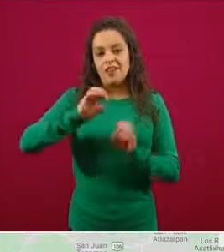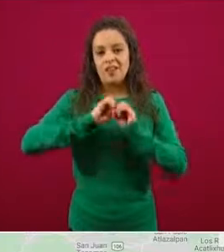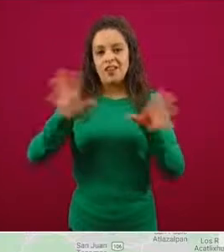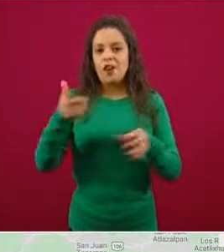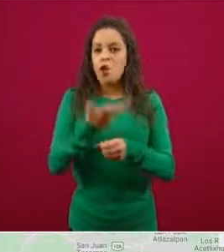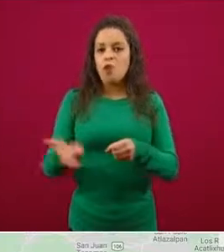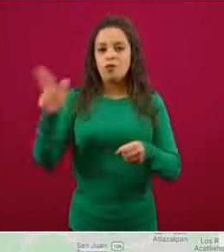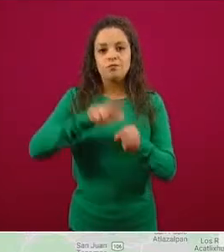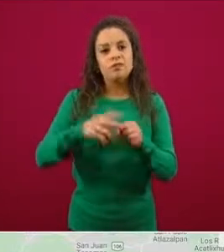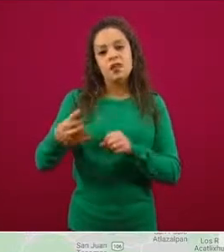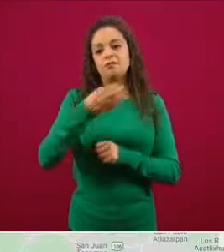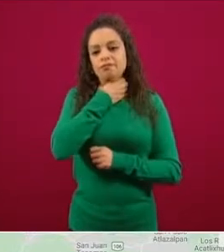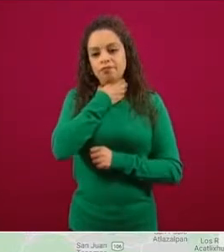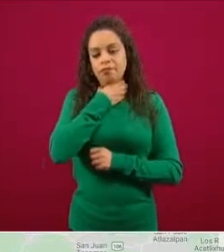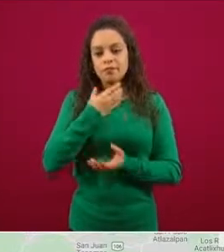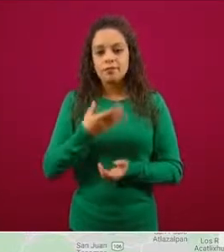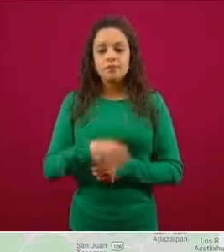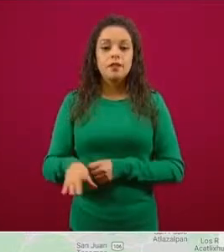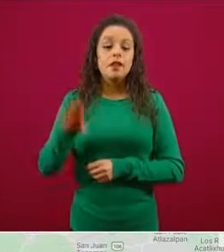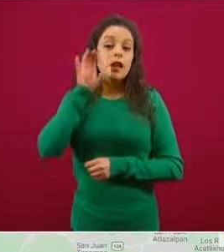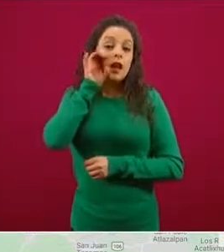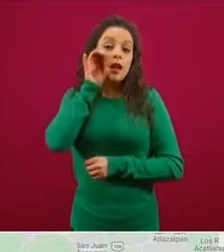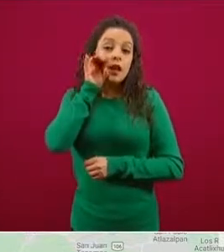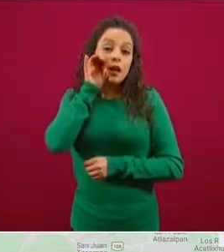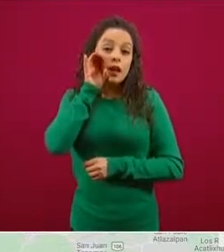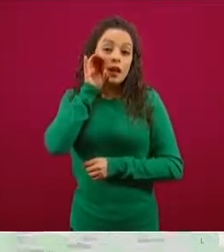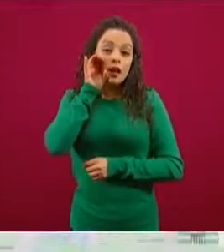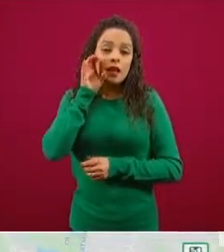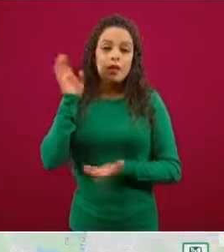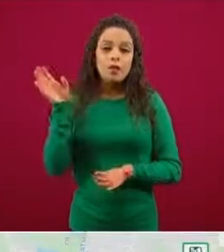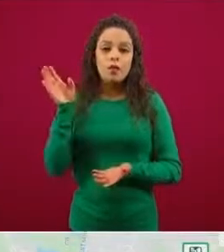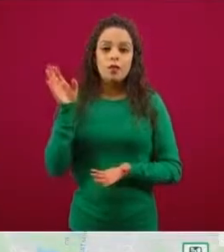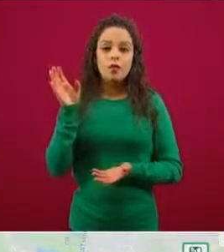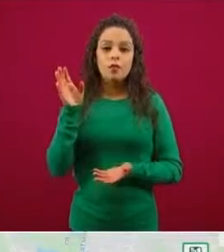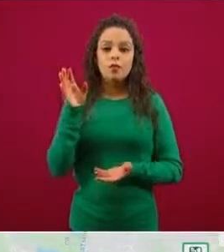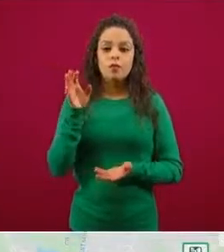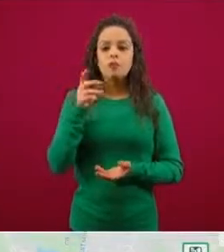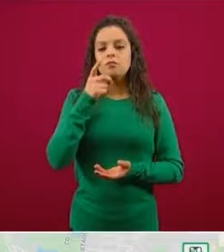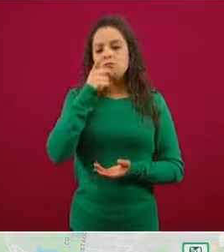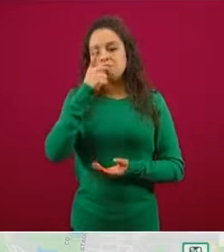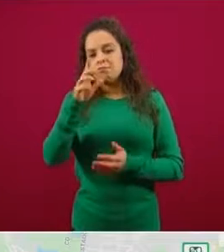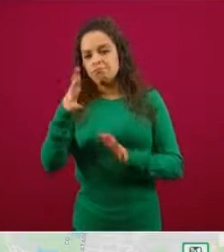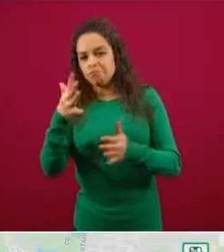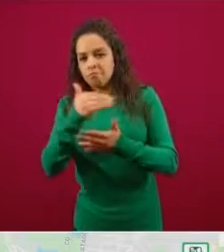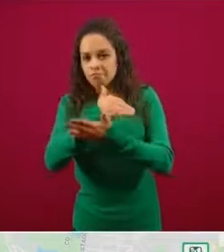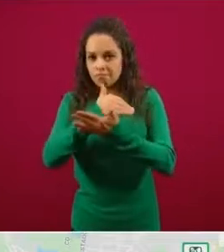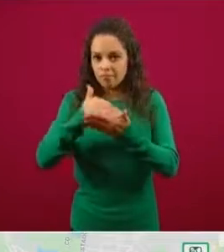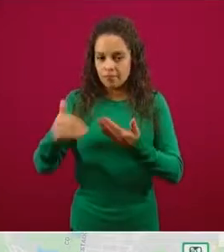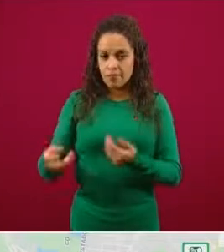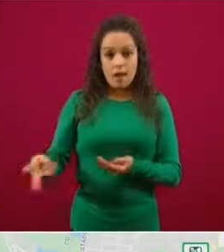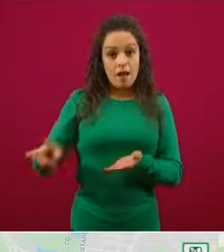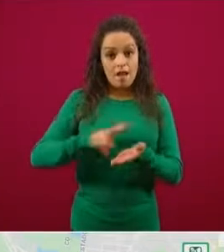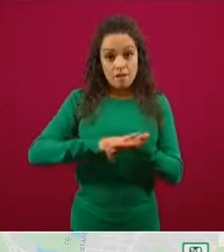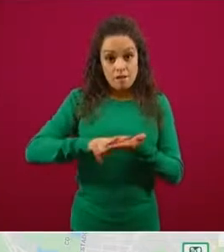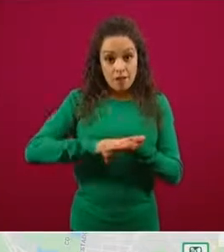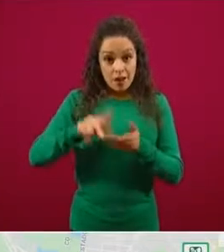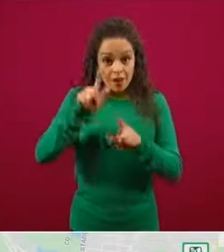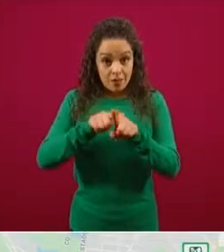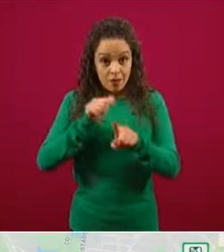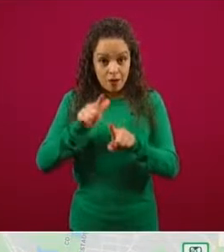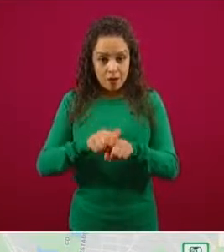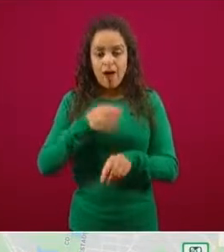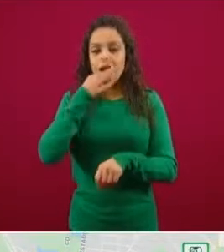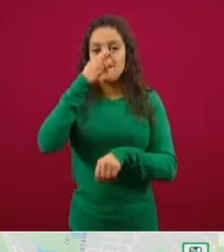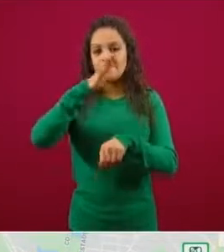en anaranjado quiere decir que está en medio, y si está verde quiere decir que todavía tiene